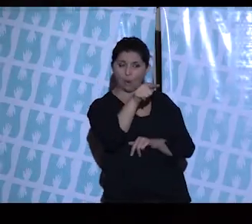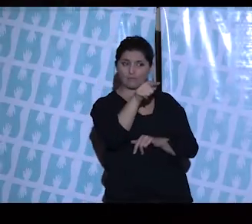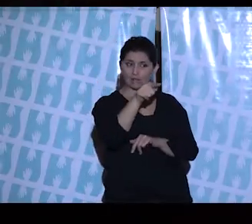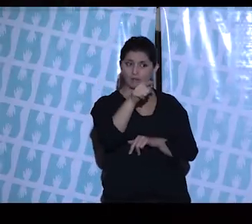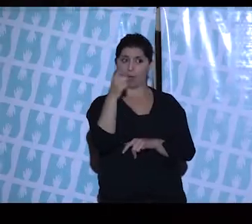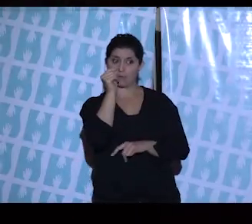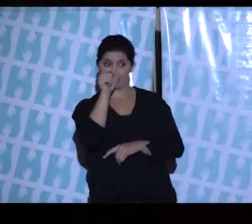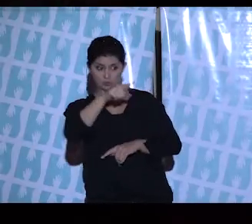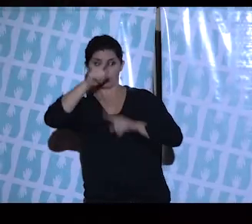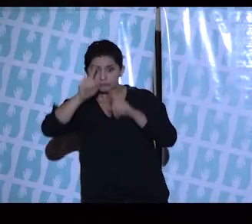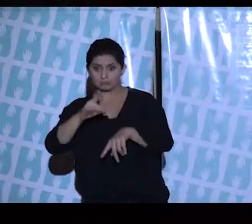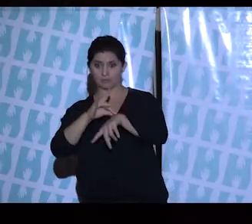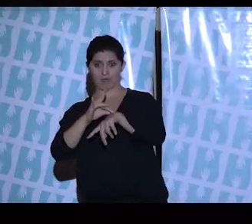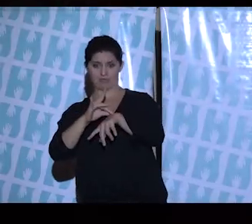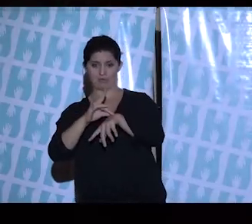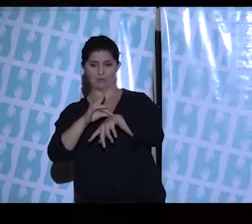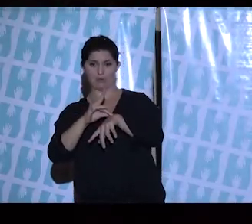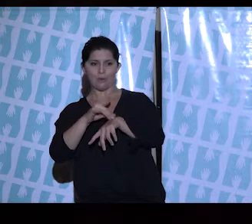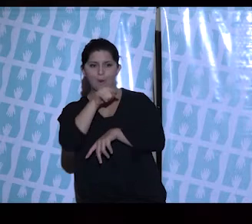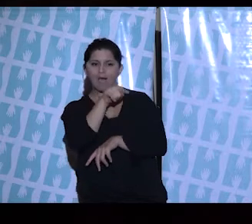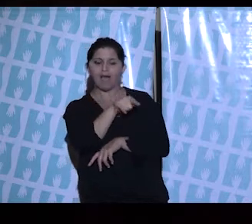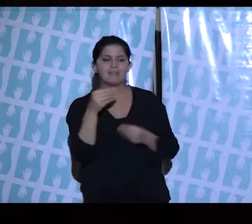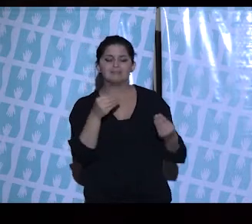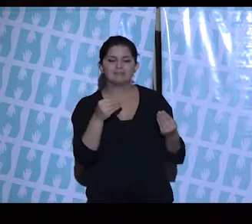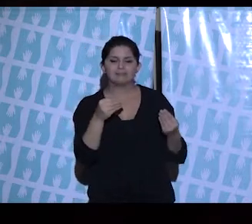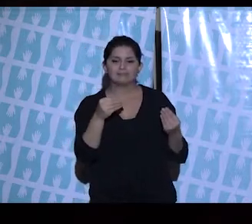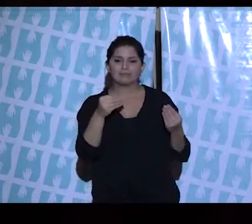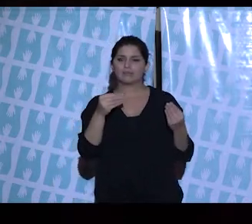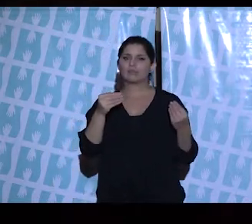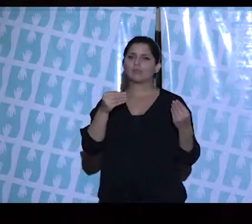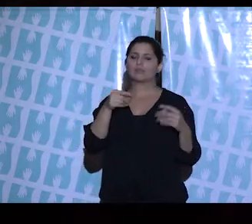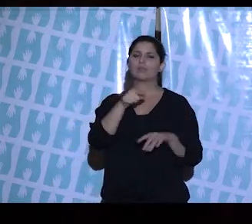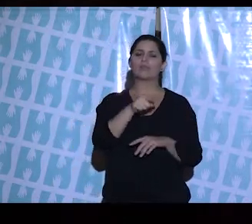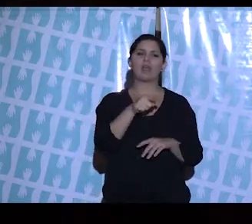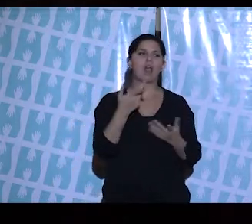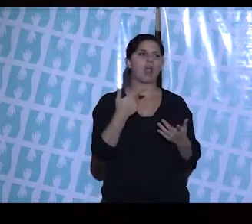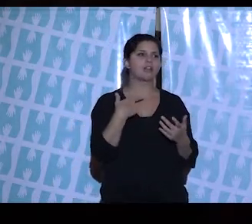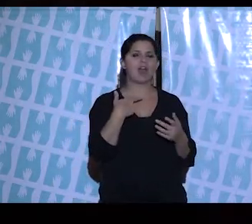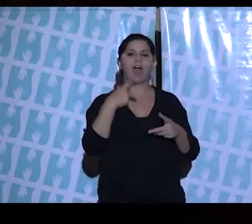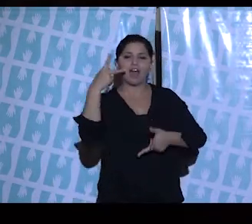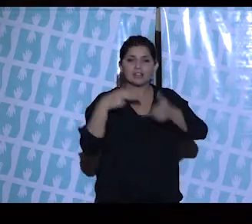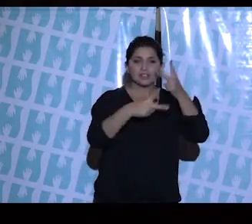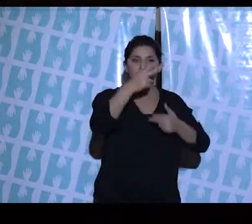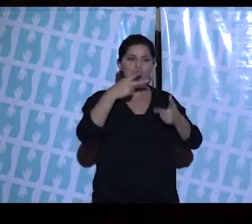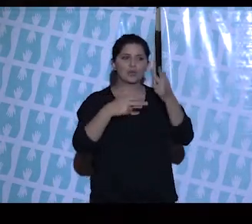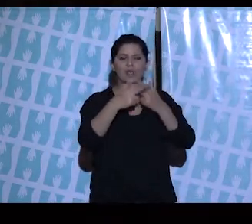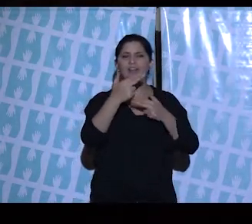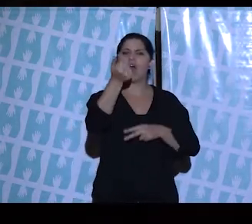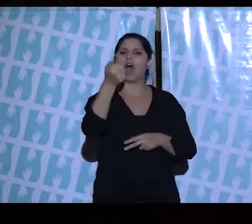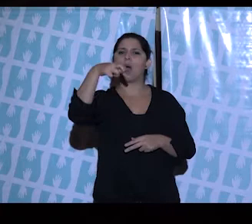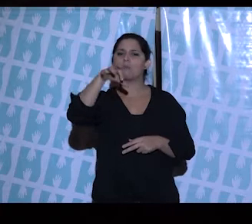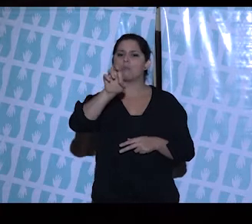un médico, y él era lo que se llamaba un cirujano